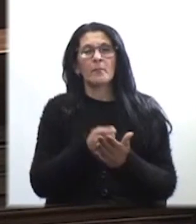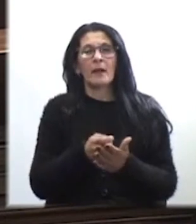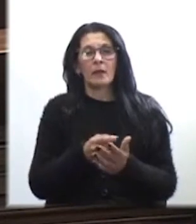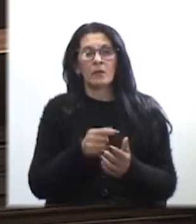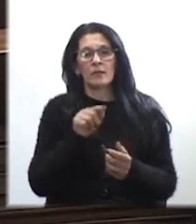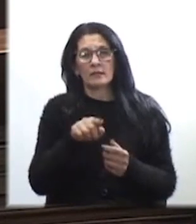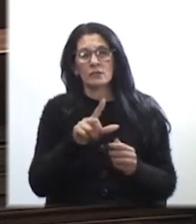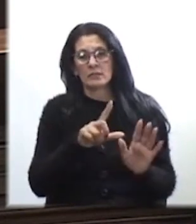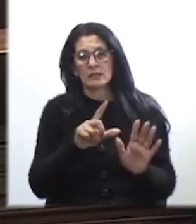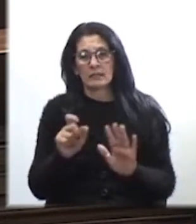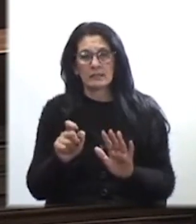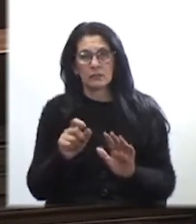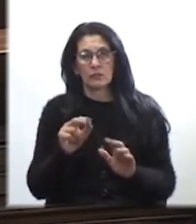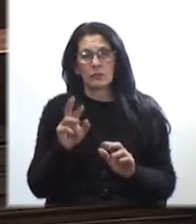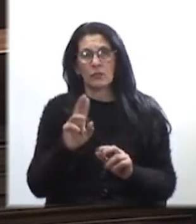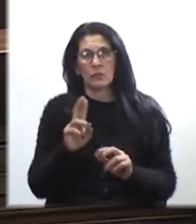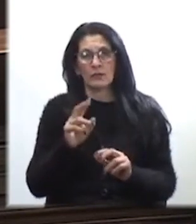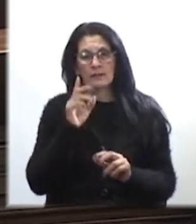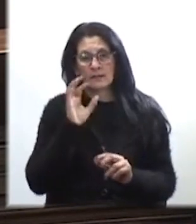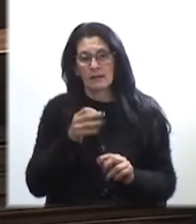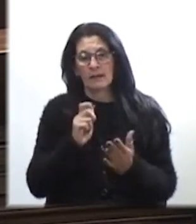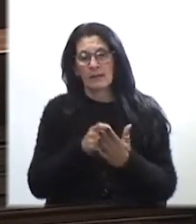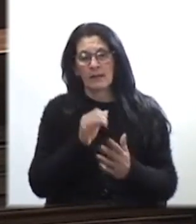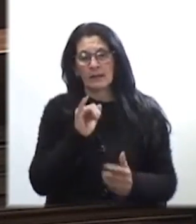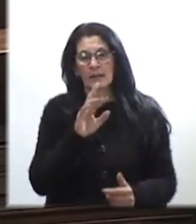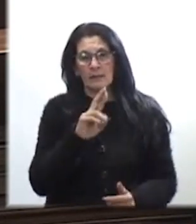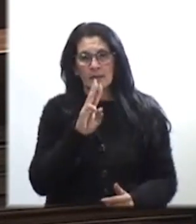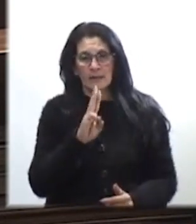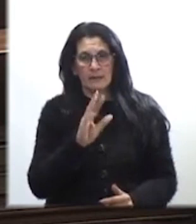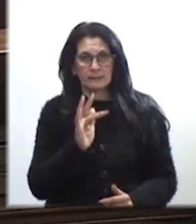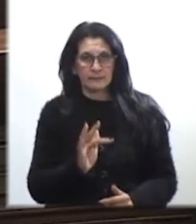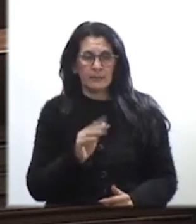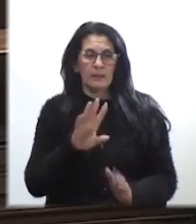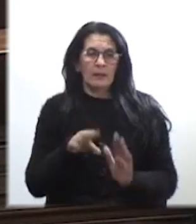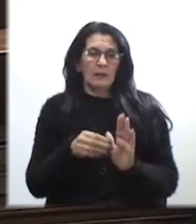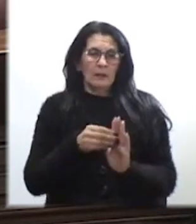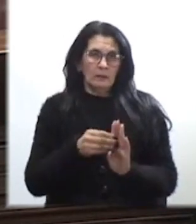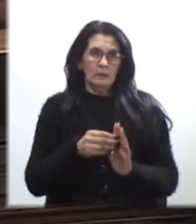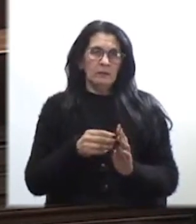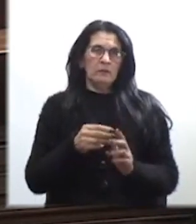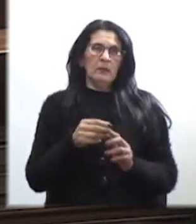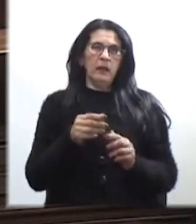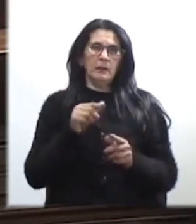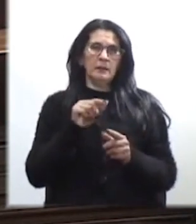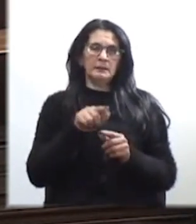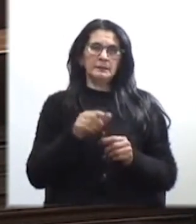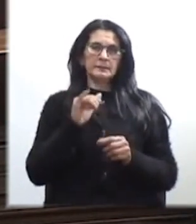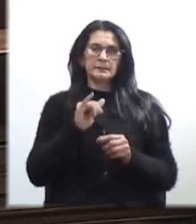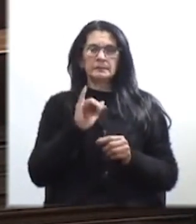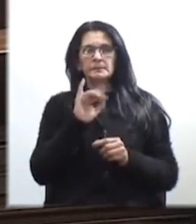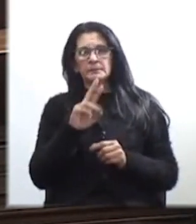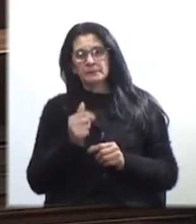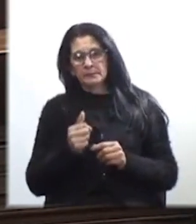o 700 pesos mensuales que ya sé que pagan irpf y hace que paguen el adicional que no es el otro adicional el iva-